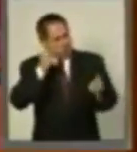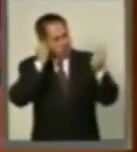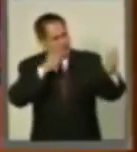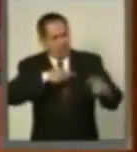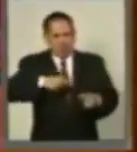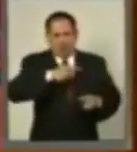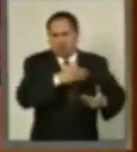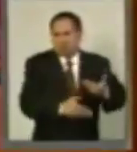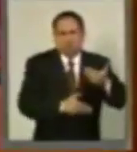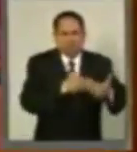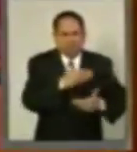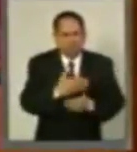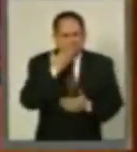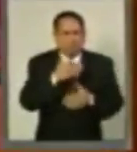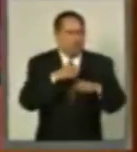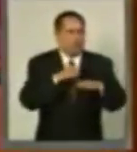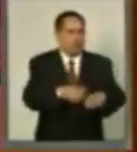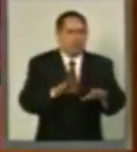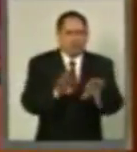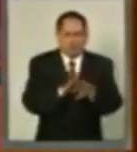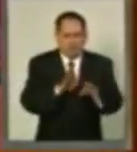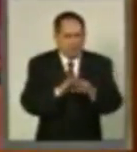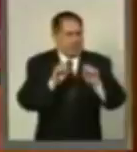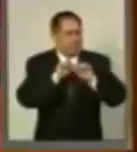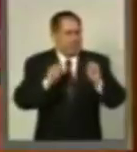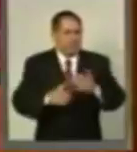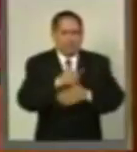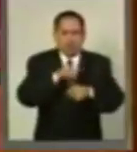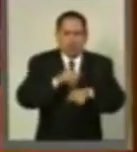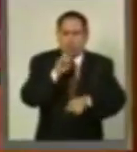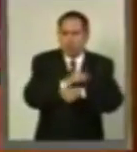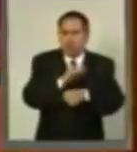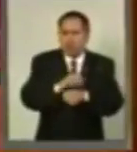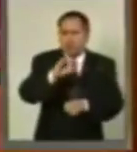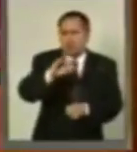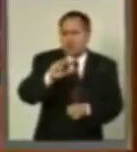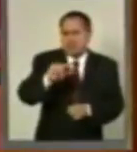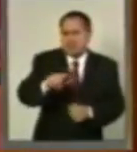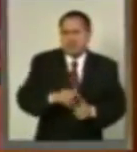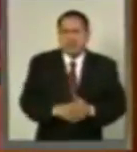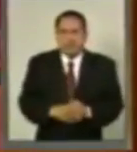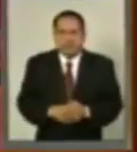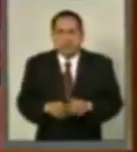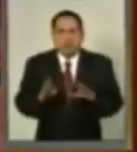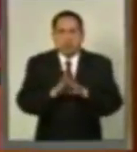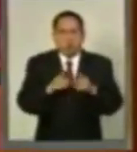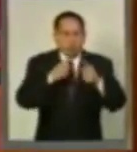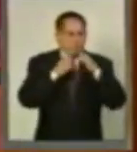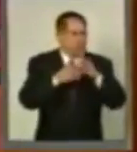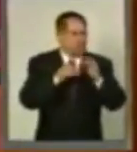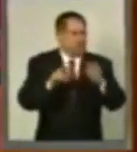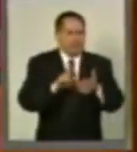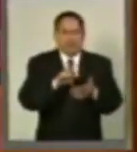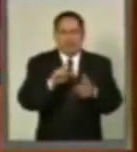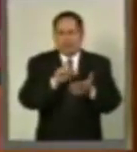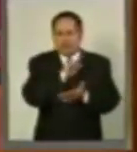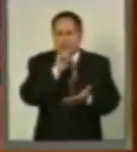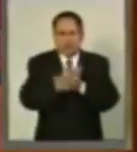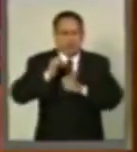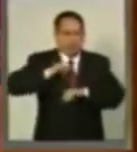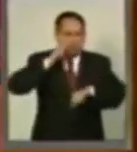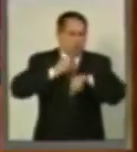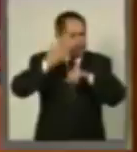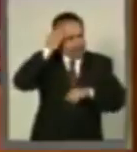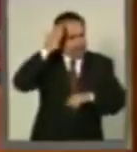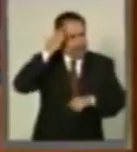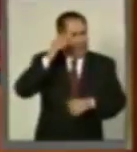los avances que tenemos en materia del Sistema Nacional de Protección Civil. Un sistema que no solamente por ley encabeza el presidente,